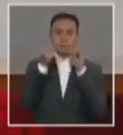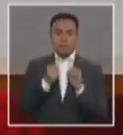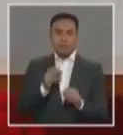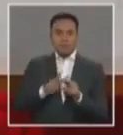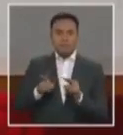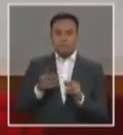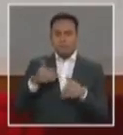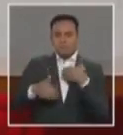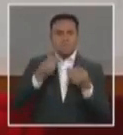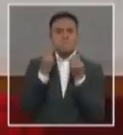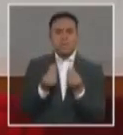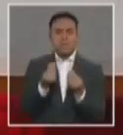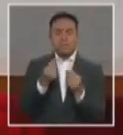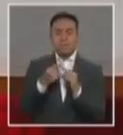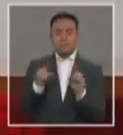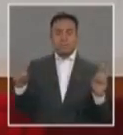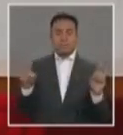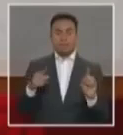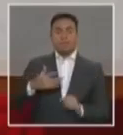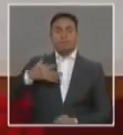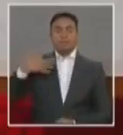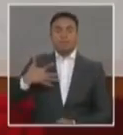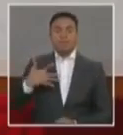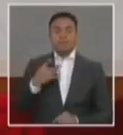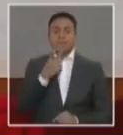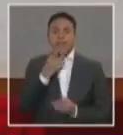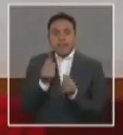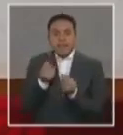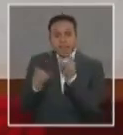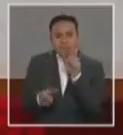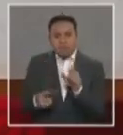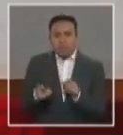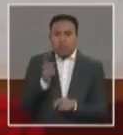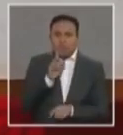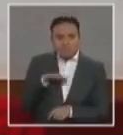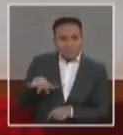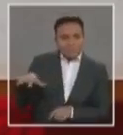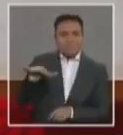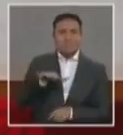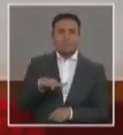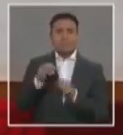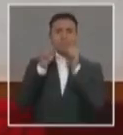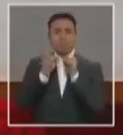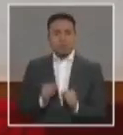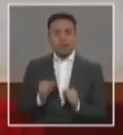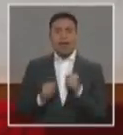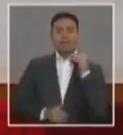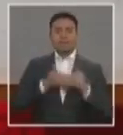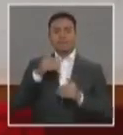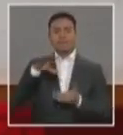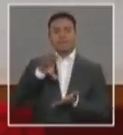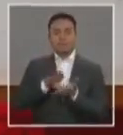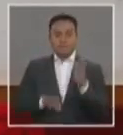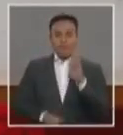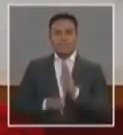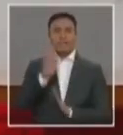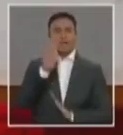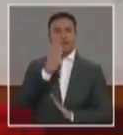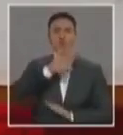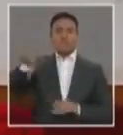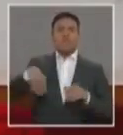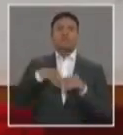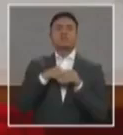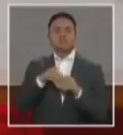reforma de pensiones Yo creo que tiene que ser el caballito de batalla que tiene que salir lo más pronto posible